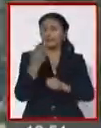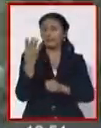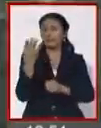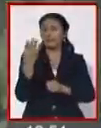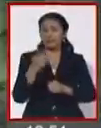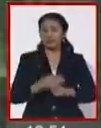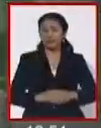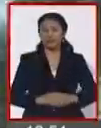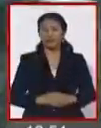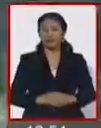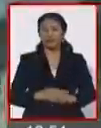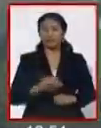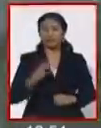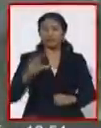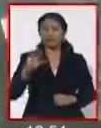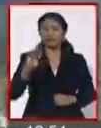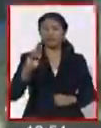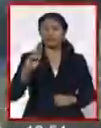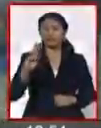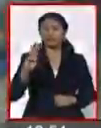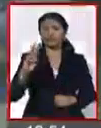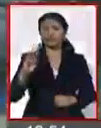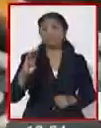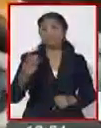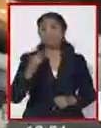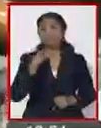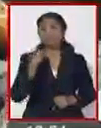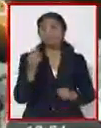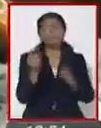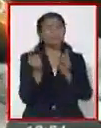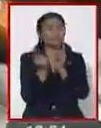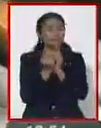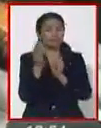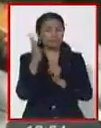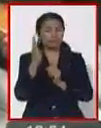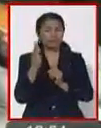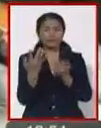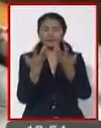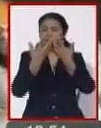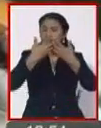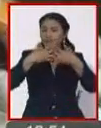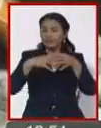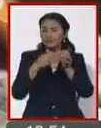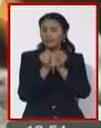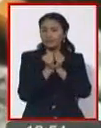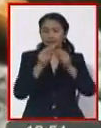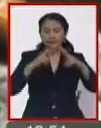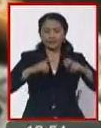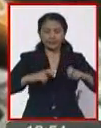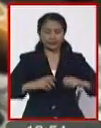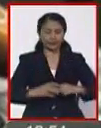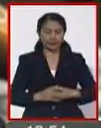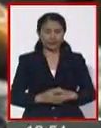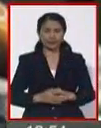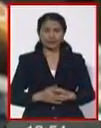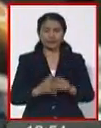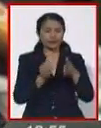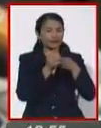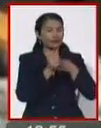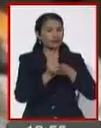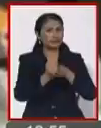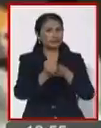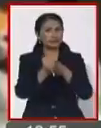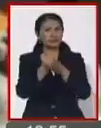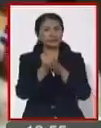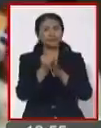2014. La Corumbá, con nuestros similares del Brasil, con quienes estamos coordinando actividad investigativa orientada